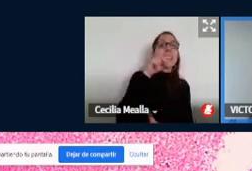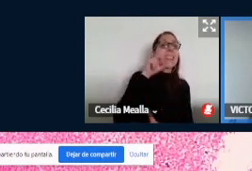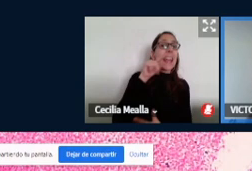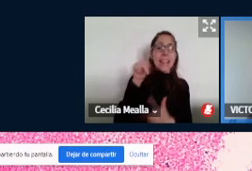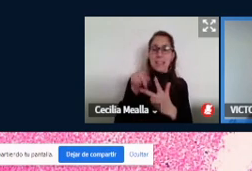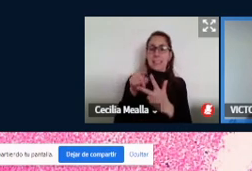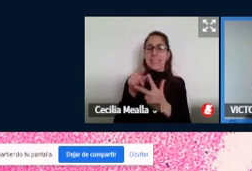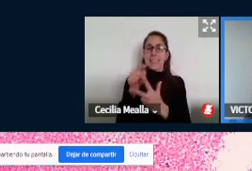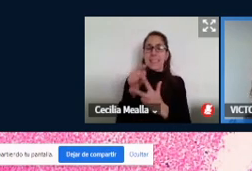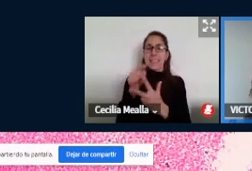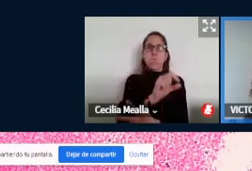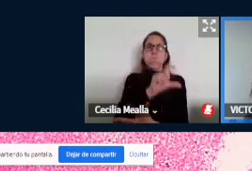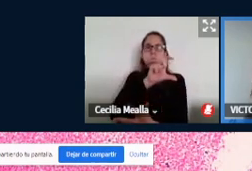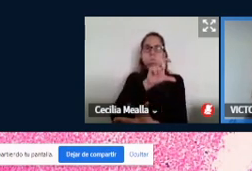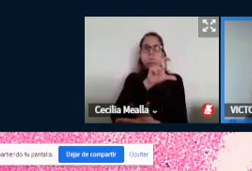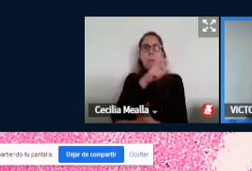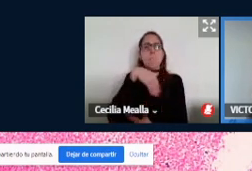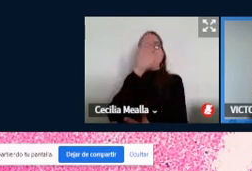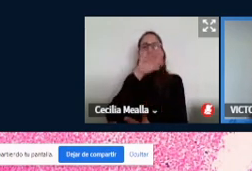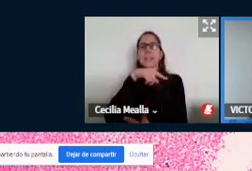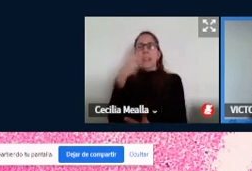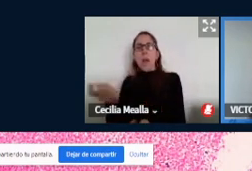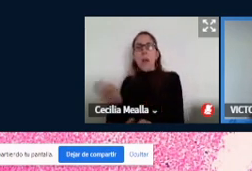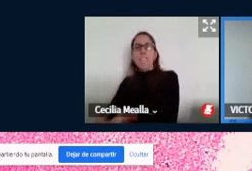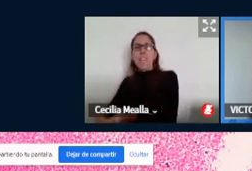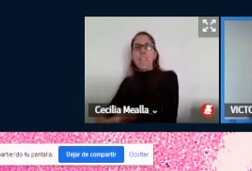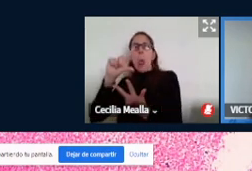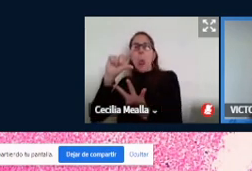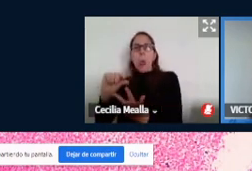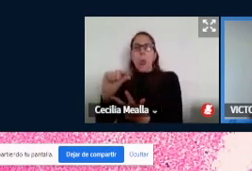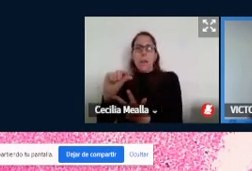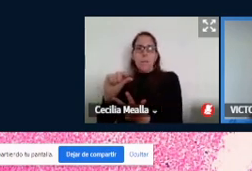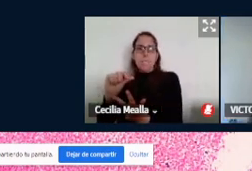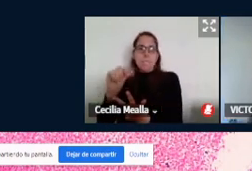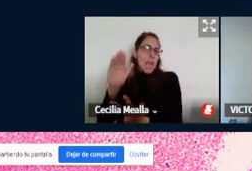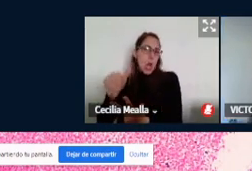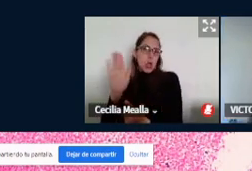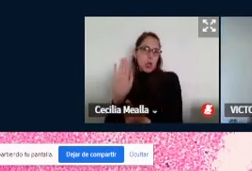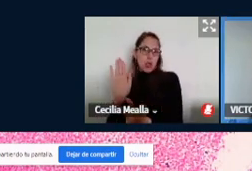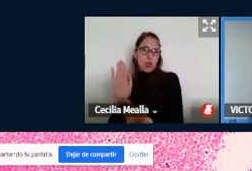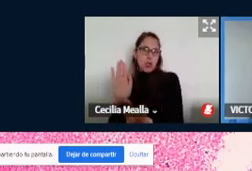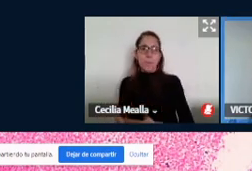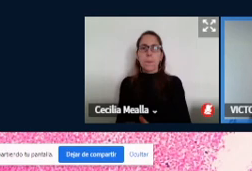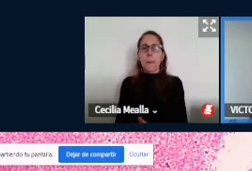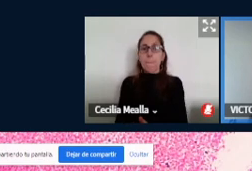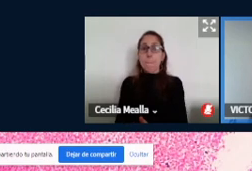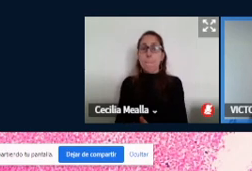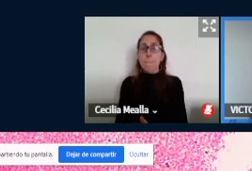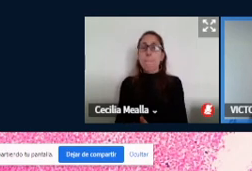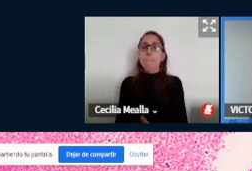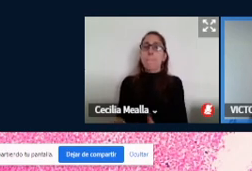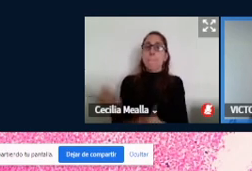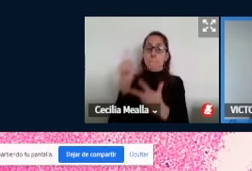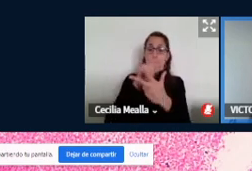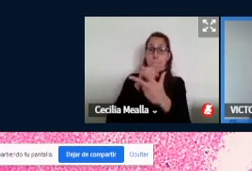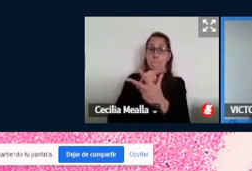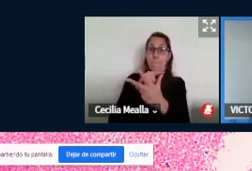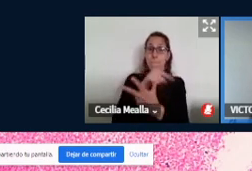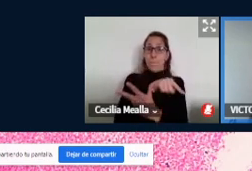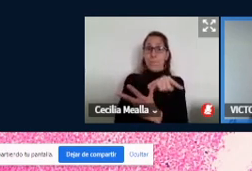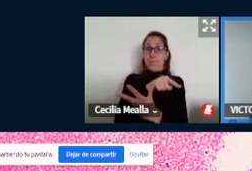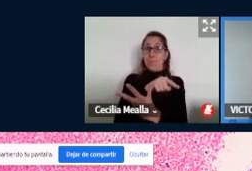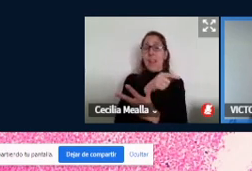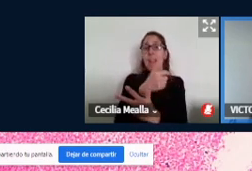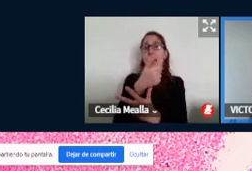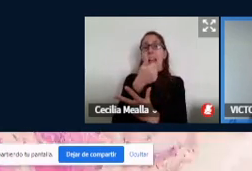está más desarrollada que en las venas. Y la túnica adventicia está menos